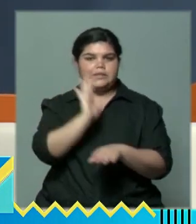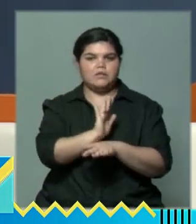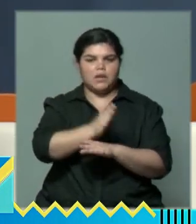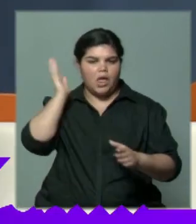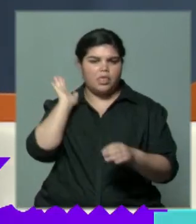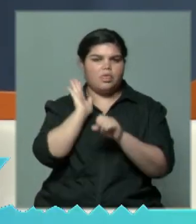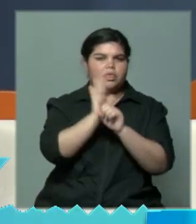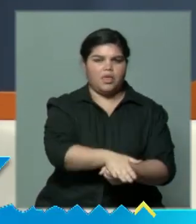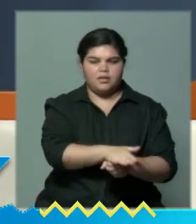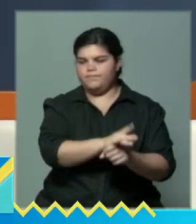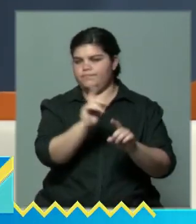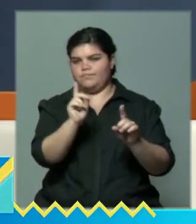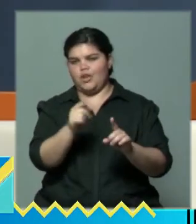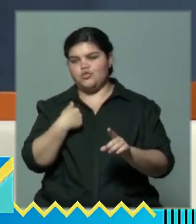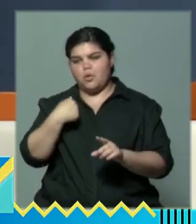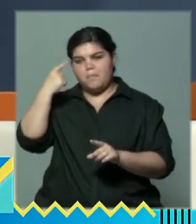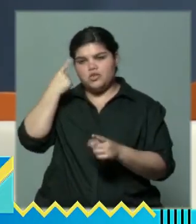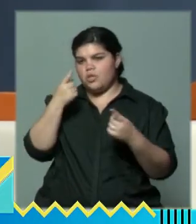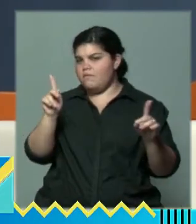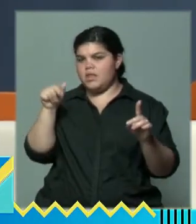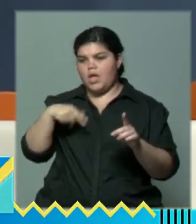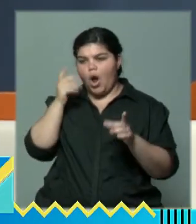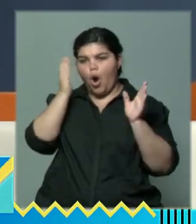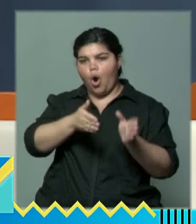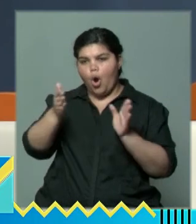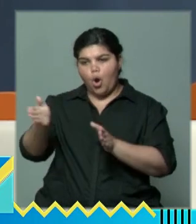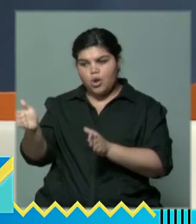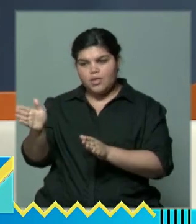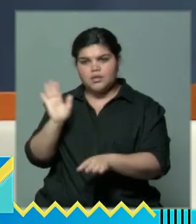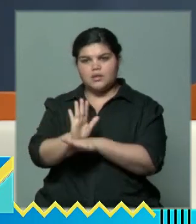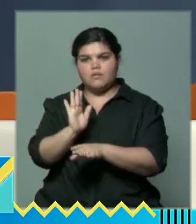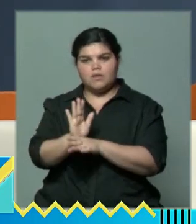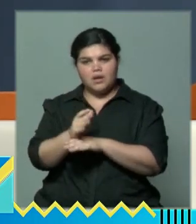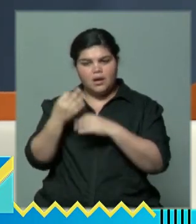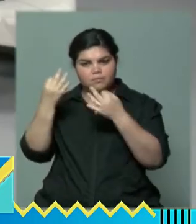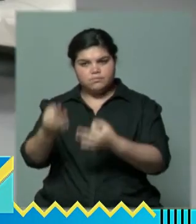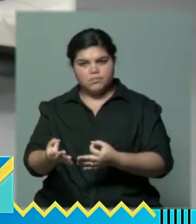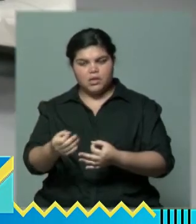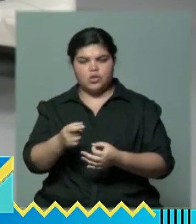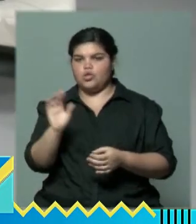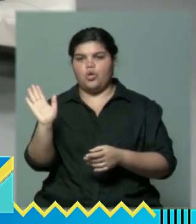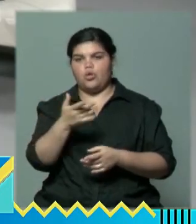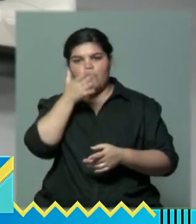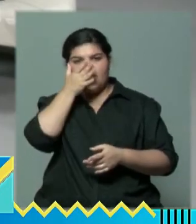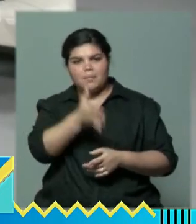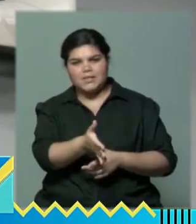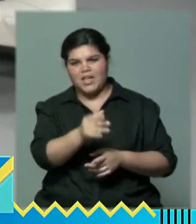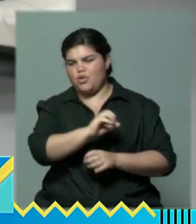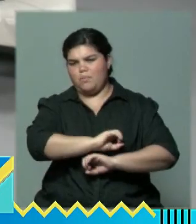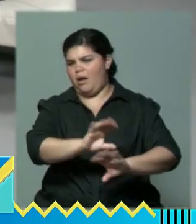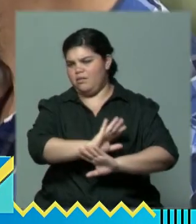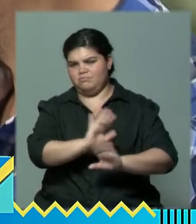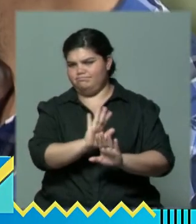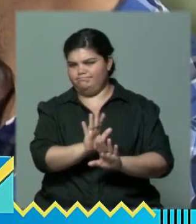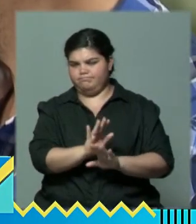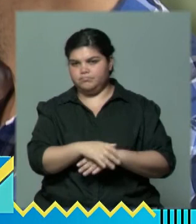convivencia, digamos, son distintas concepciones de, qué sé yo. Todos los extremos son malos, digamos. O sea, llevaron un coso donde, a ver,